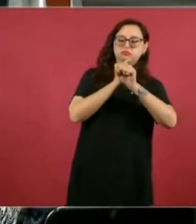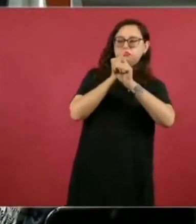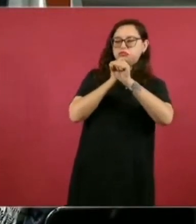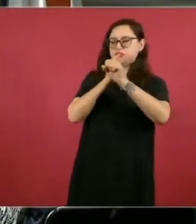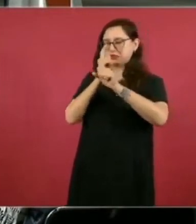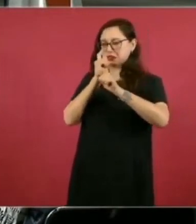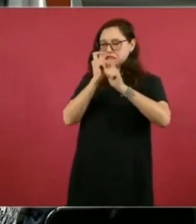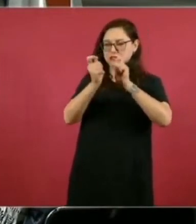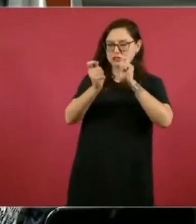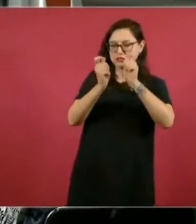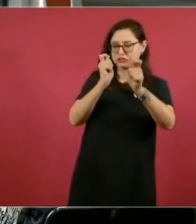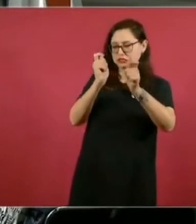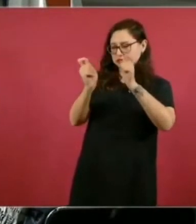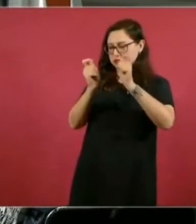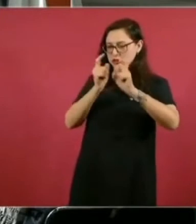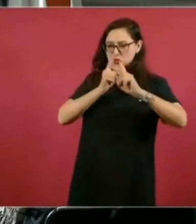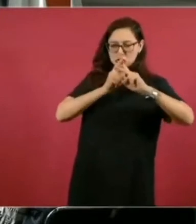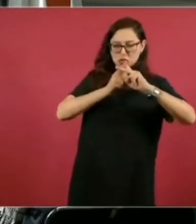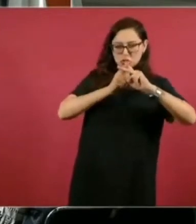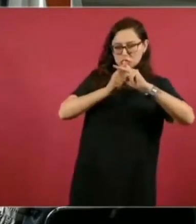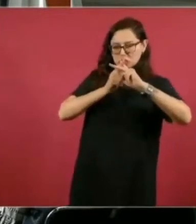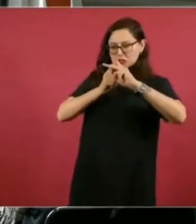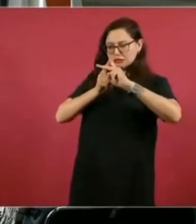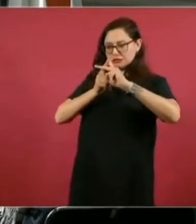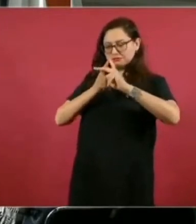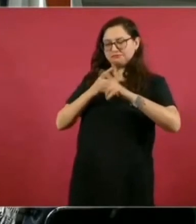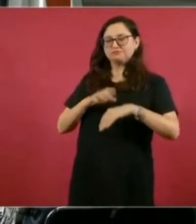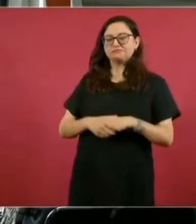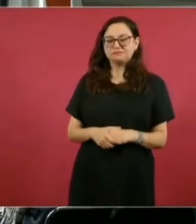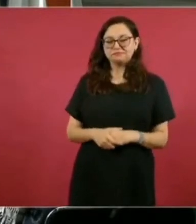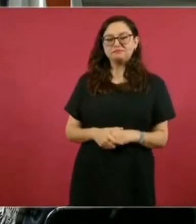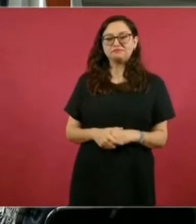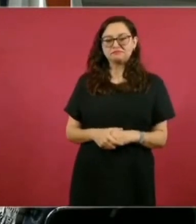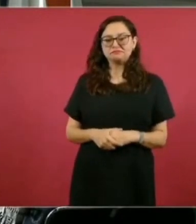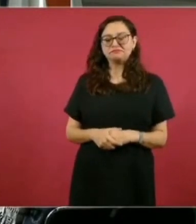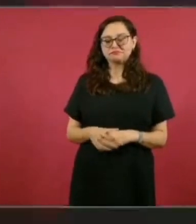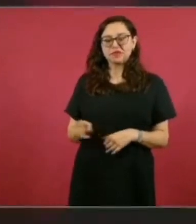saben que eso es lo que nos conviene